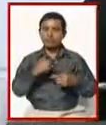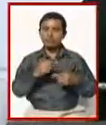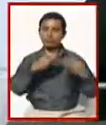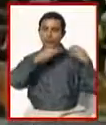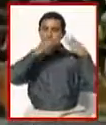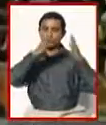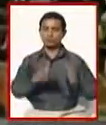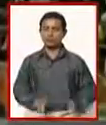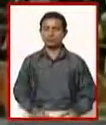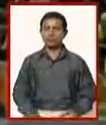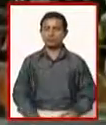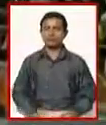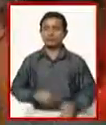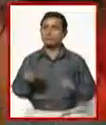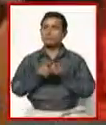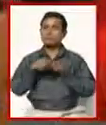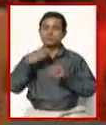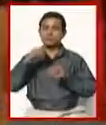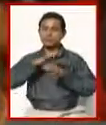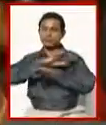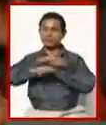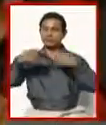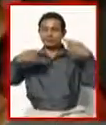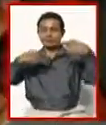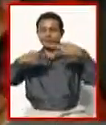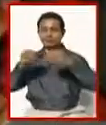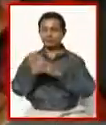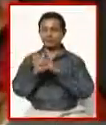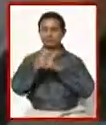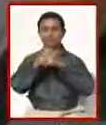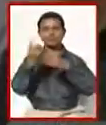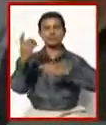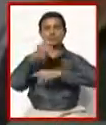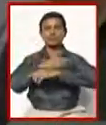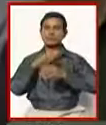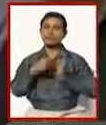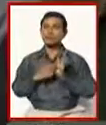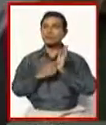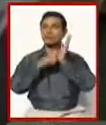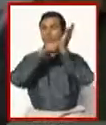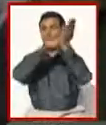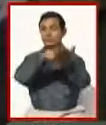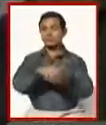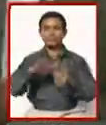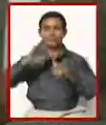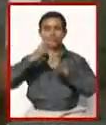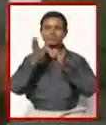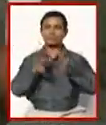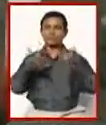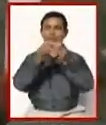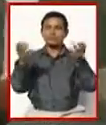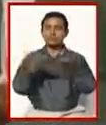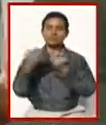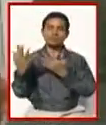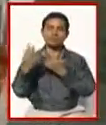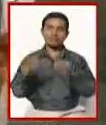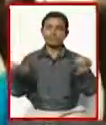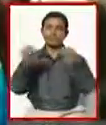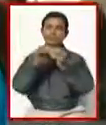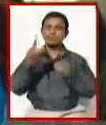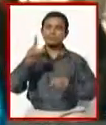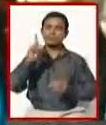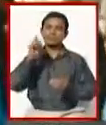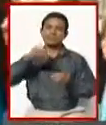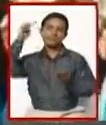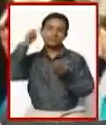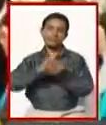misionero y por último todos estos debates generados en estos días se van a presentar en el quinto congreso donde se espera a más de